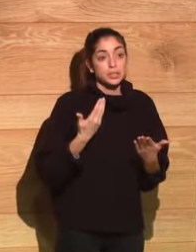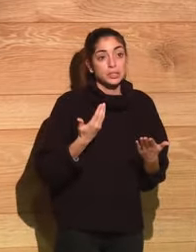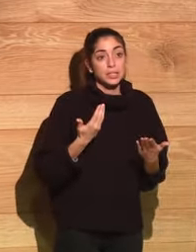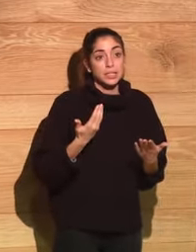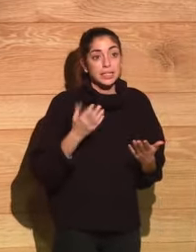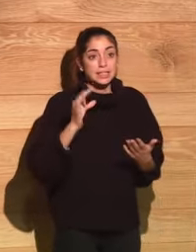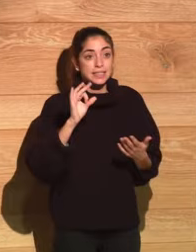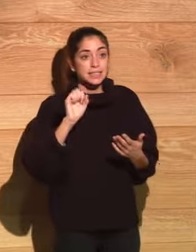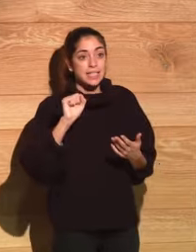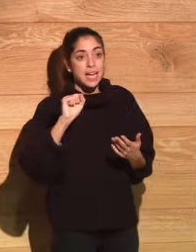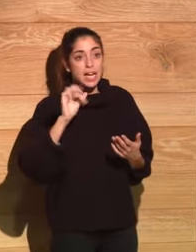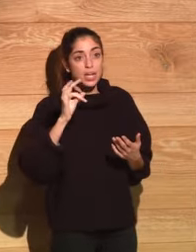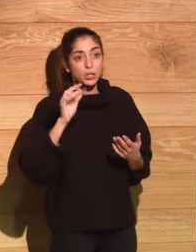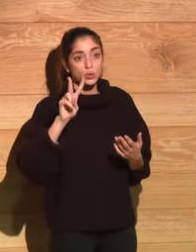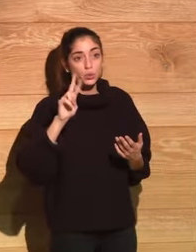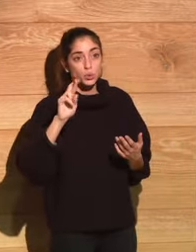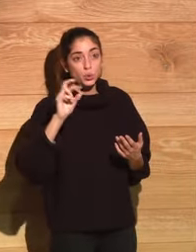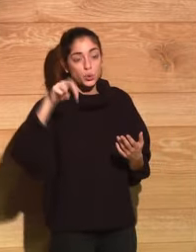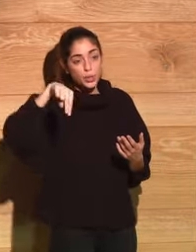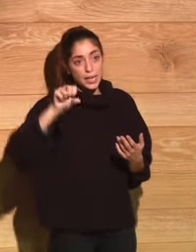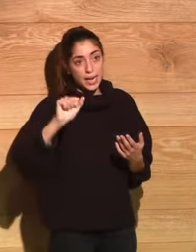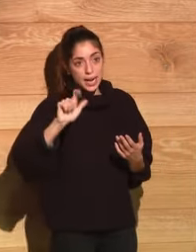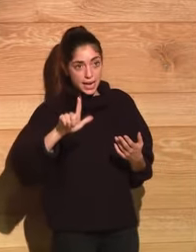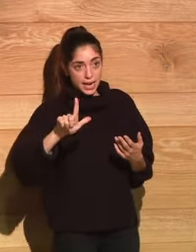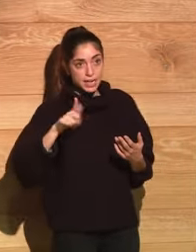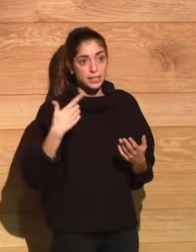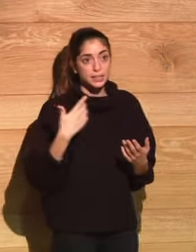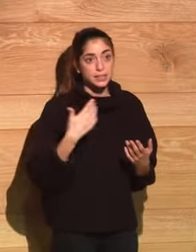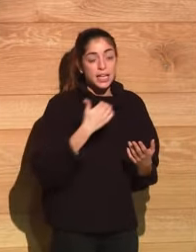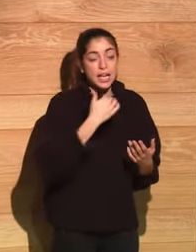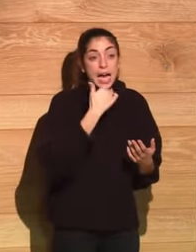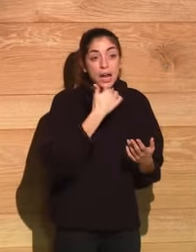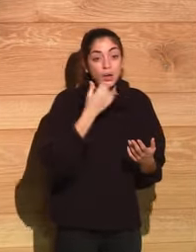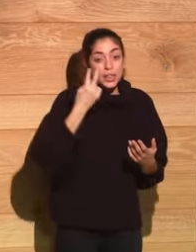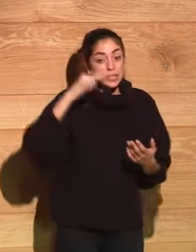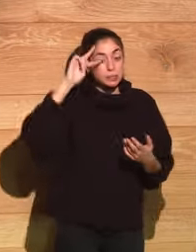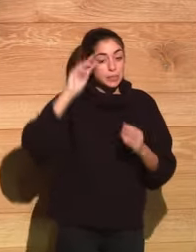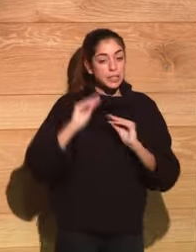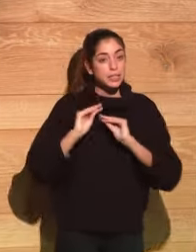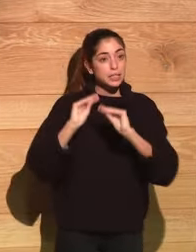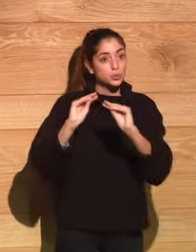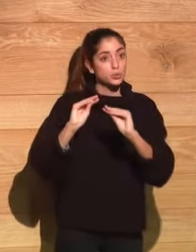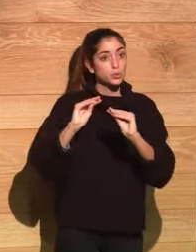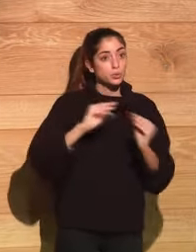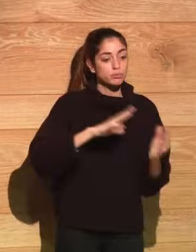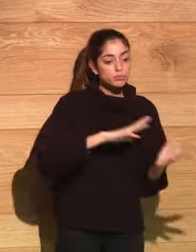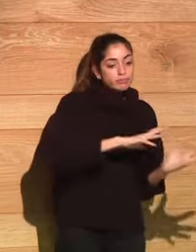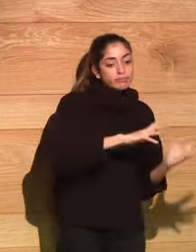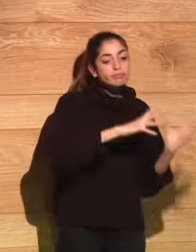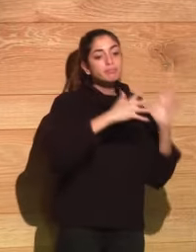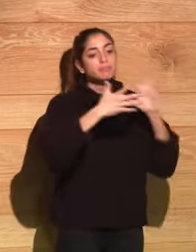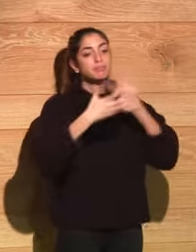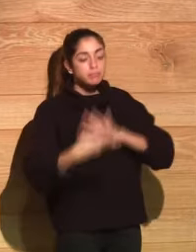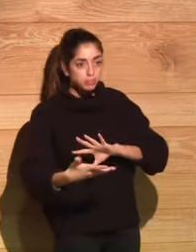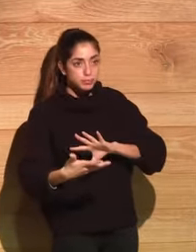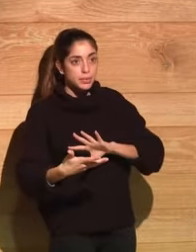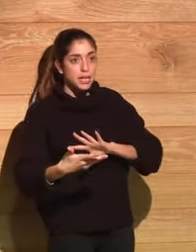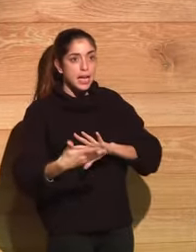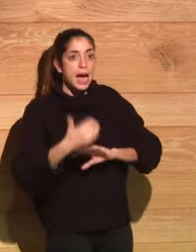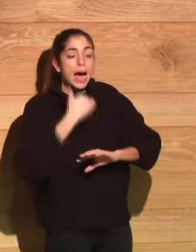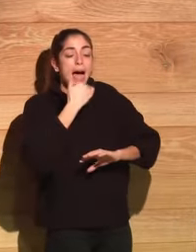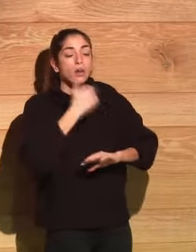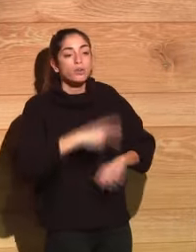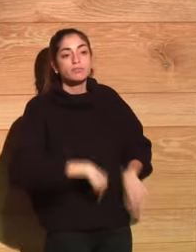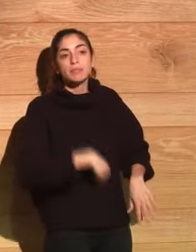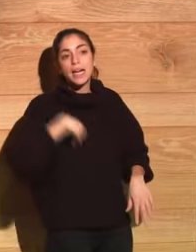en Saturnal, era la idea de partir, digamos, de experiencias vividas y esas experiencias convertirlas después en algo más general,